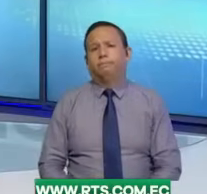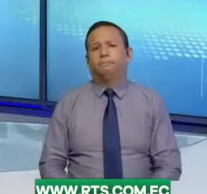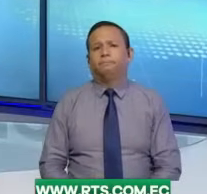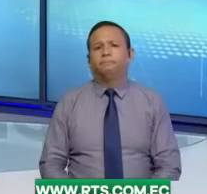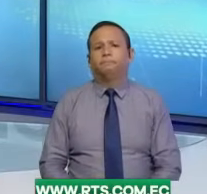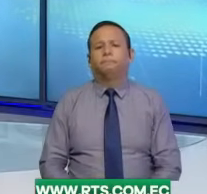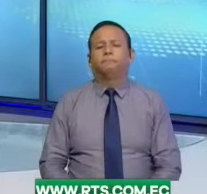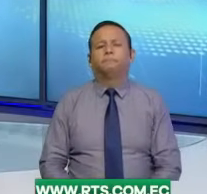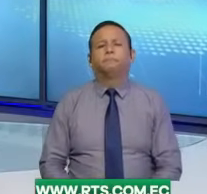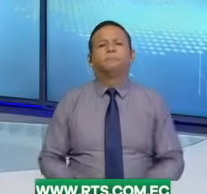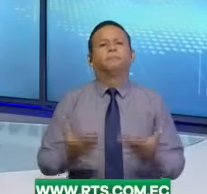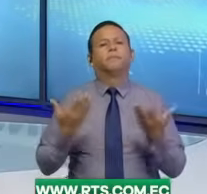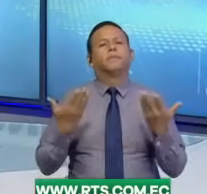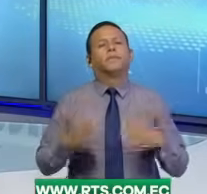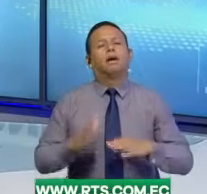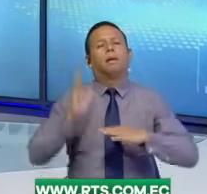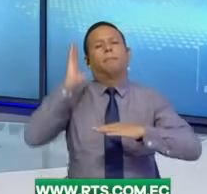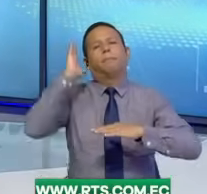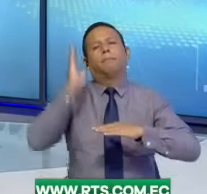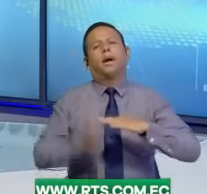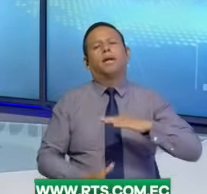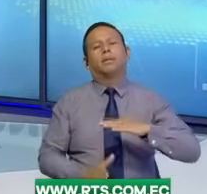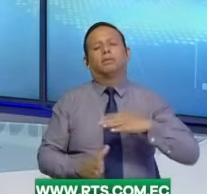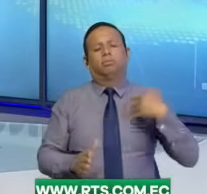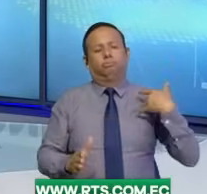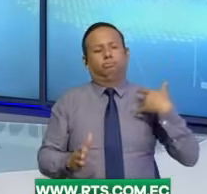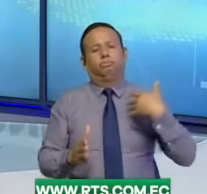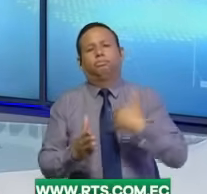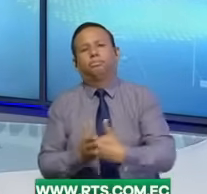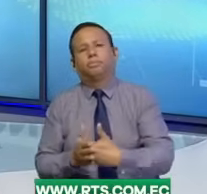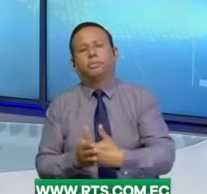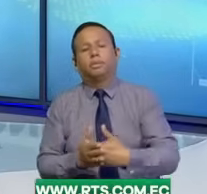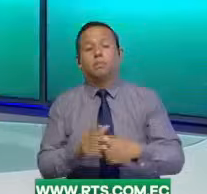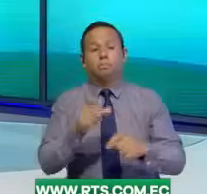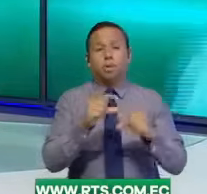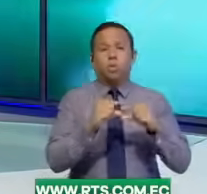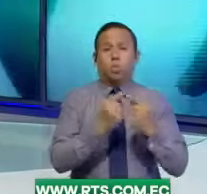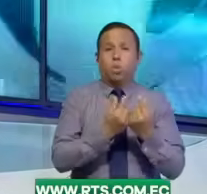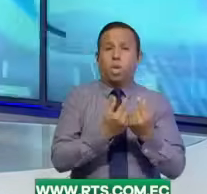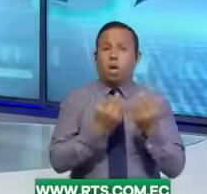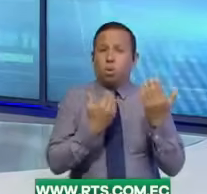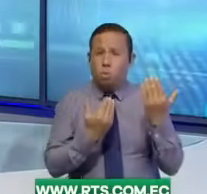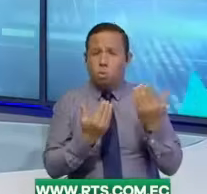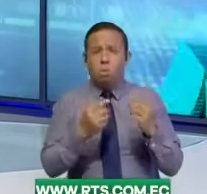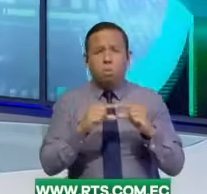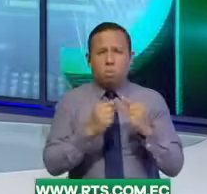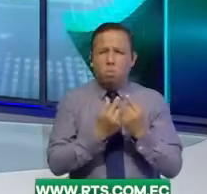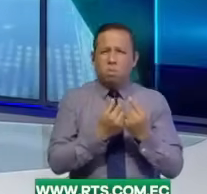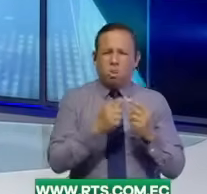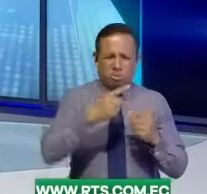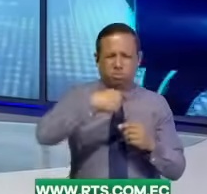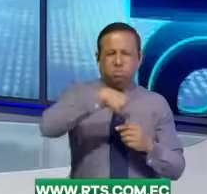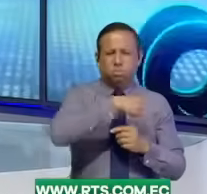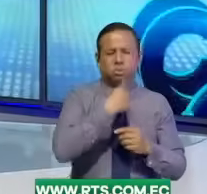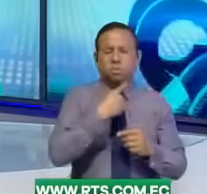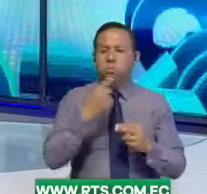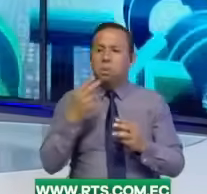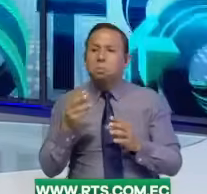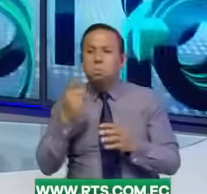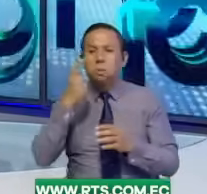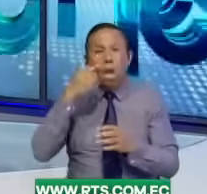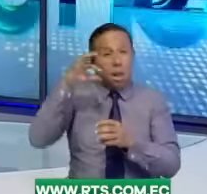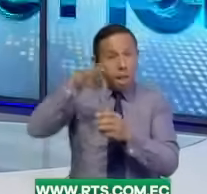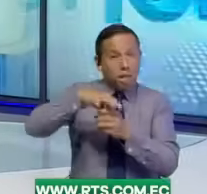Y una vez que culminó el plazo para presentar recursos electorales a la proclamación preliminar de los resultados del referéndum y